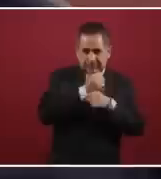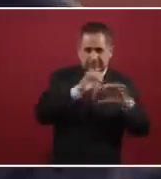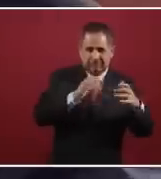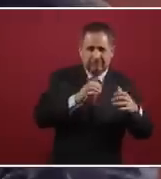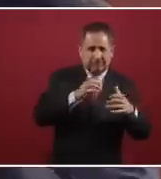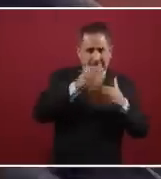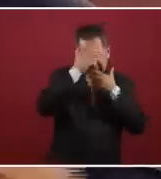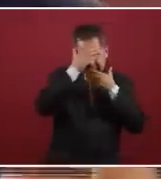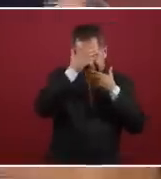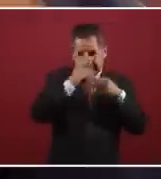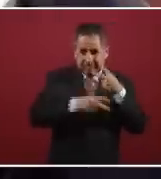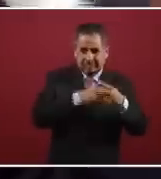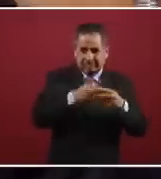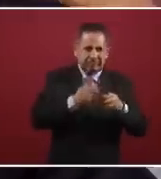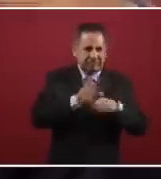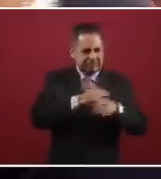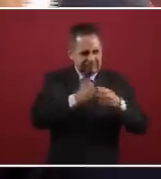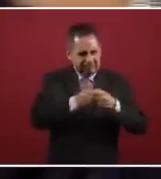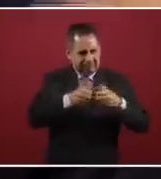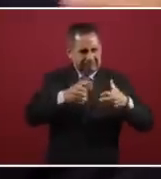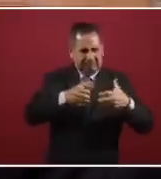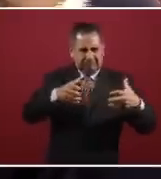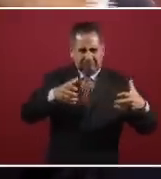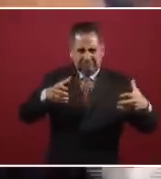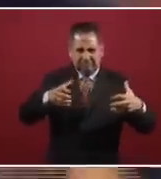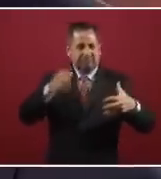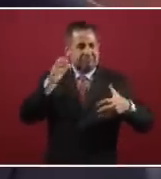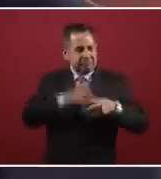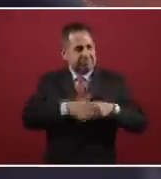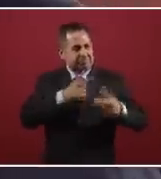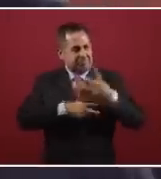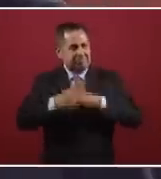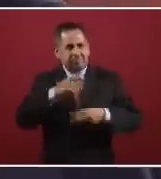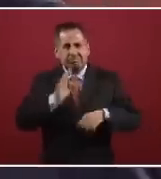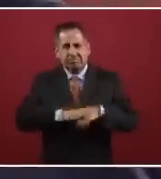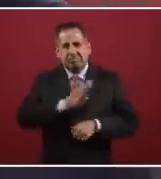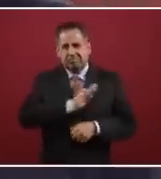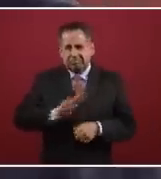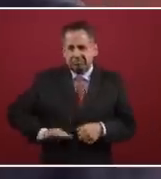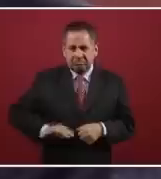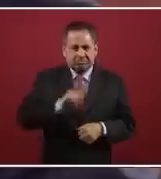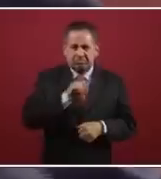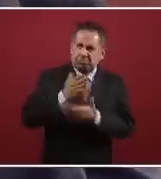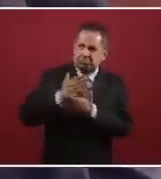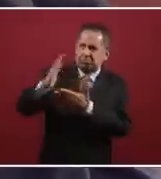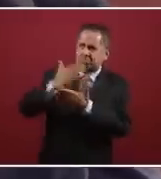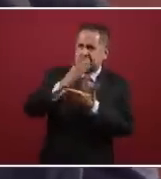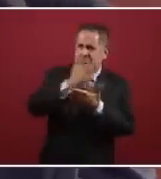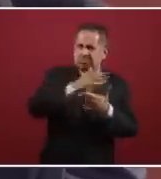van a ampliarse, que van a crear más municipios autónomos.